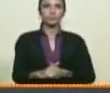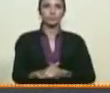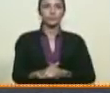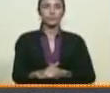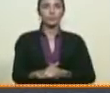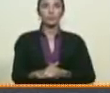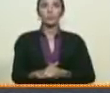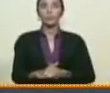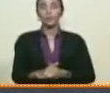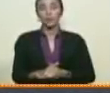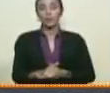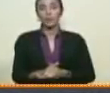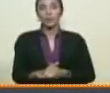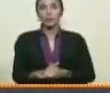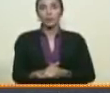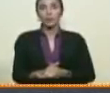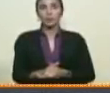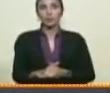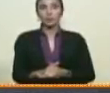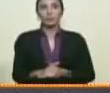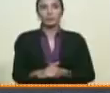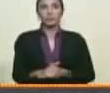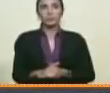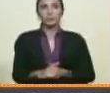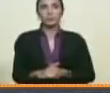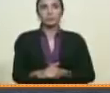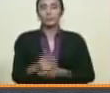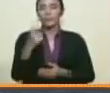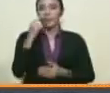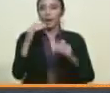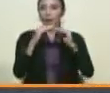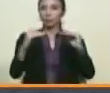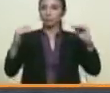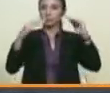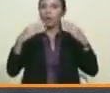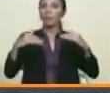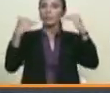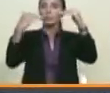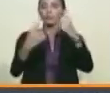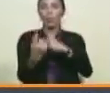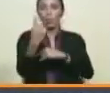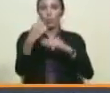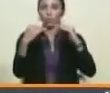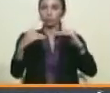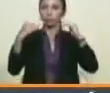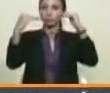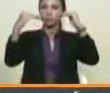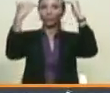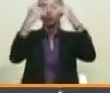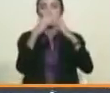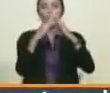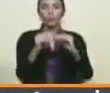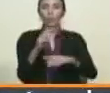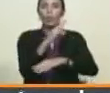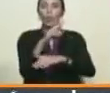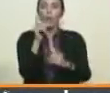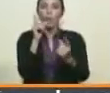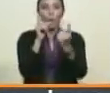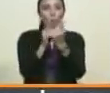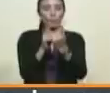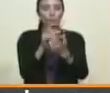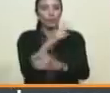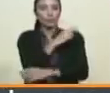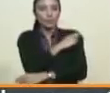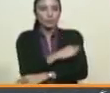contacto está en el piso número 1 o sea en la parte de arriba toda organización está en el piso número uno y dos